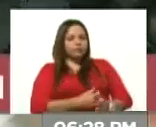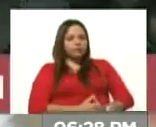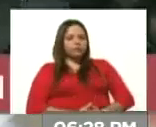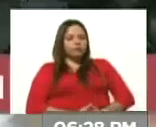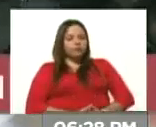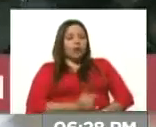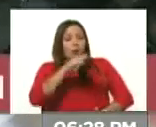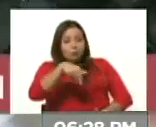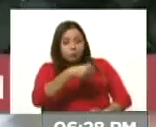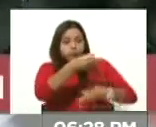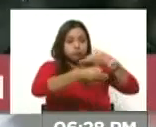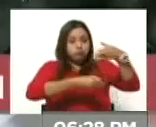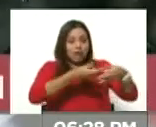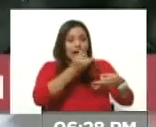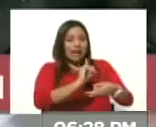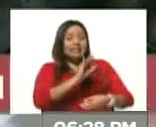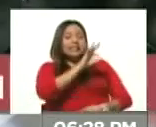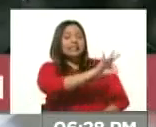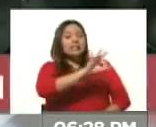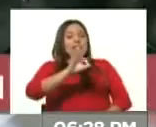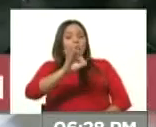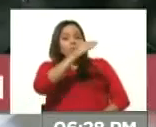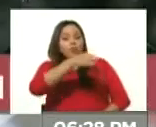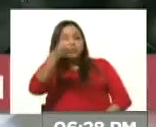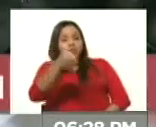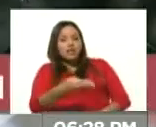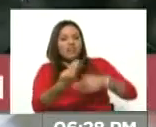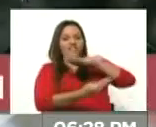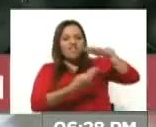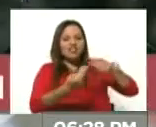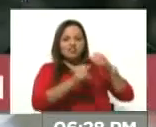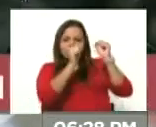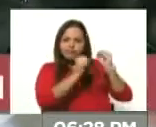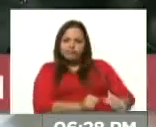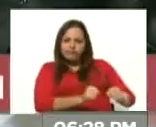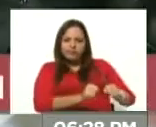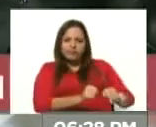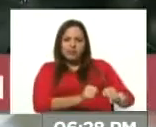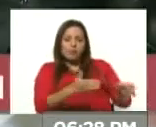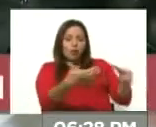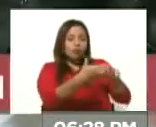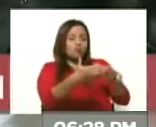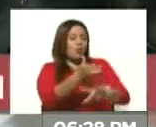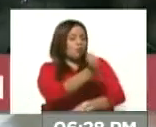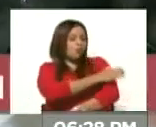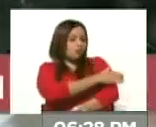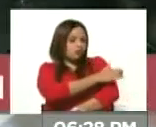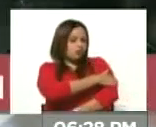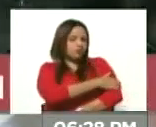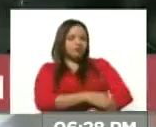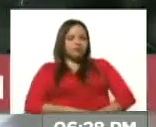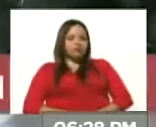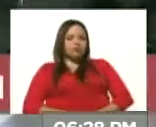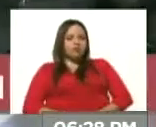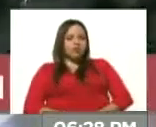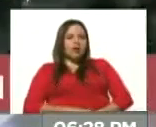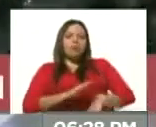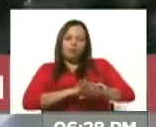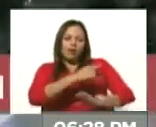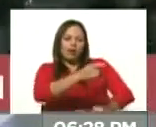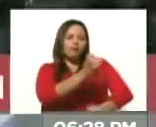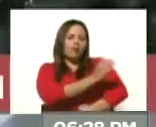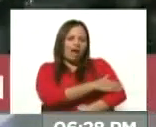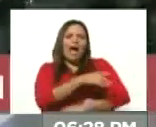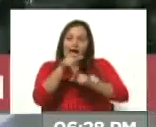podemos destacar es que hay un 33 por ciento de base sólida electoral para la oposición sobre todo porque la oposición como